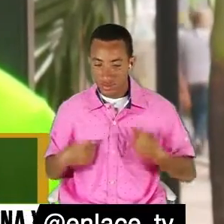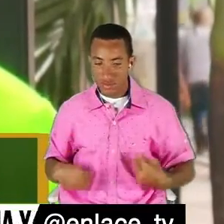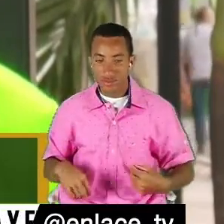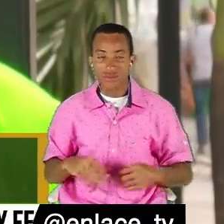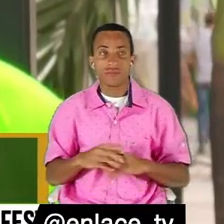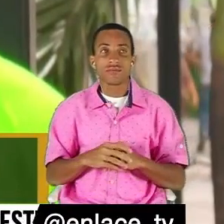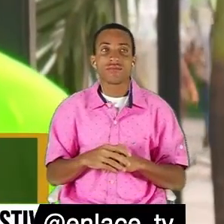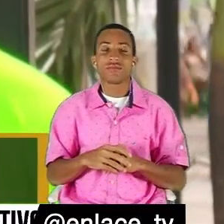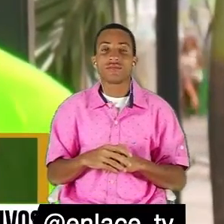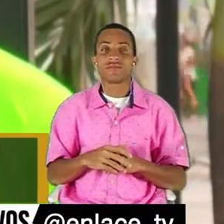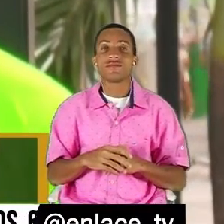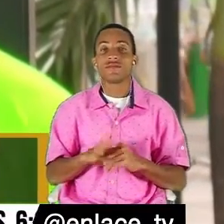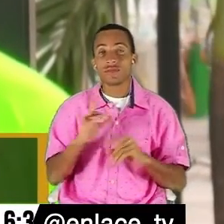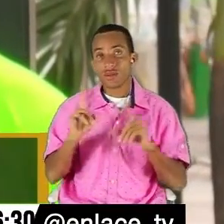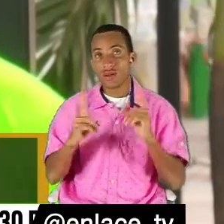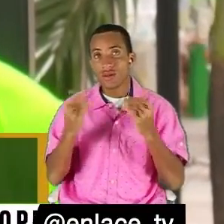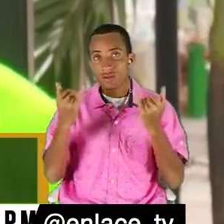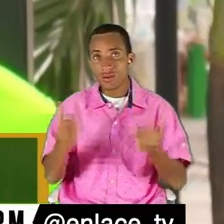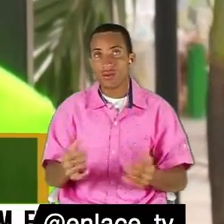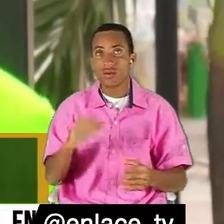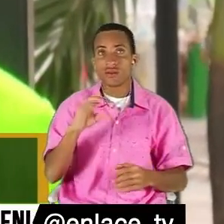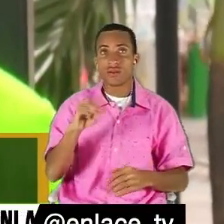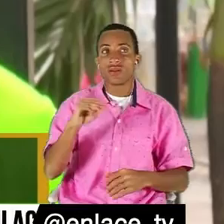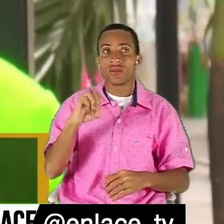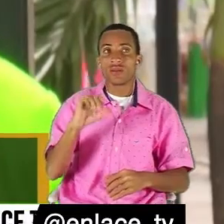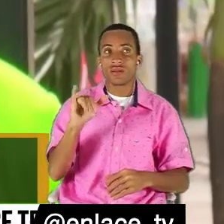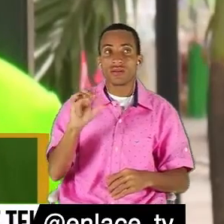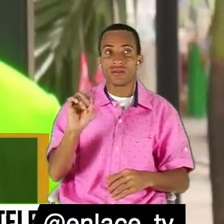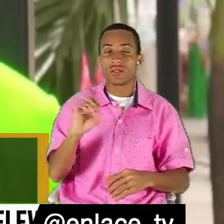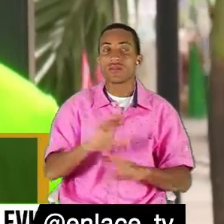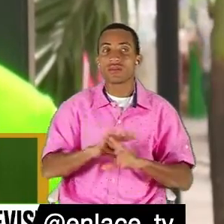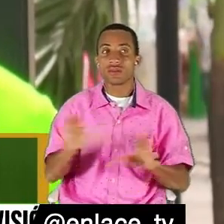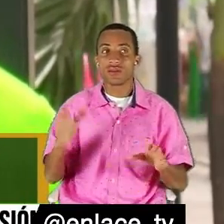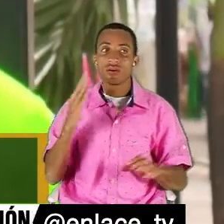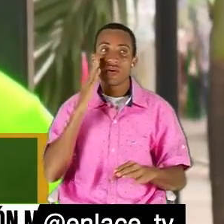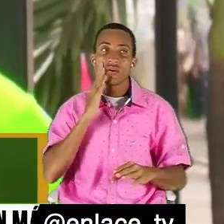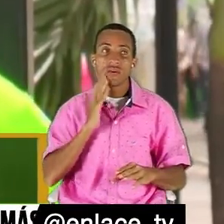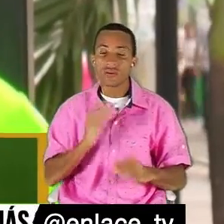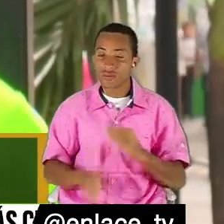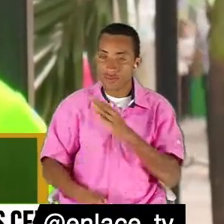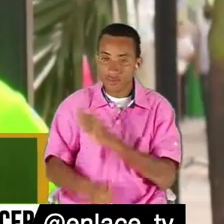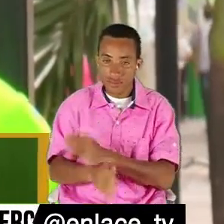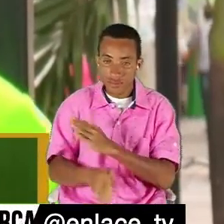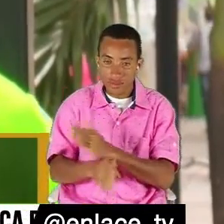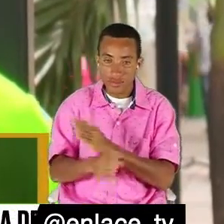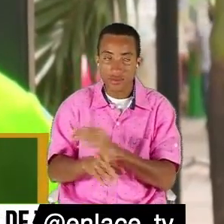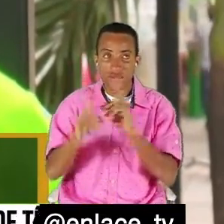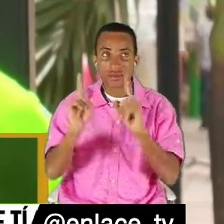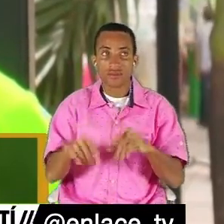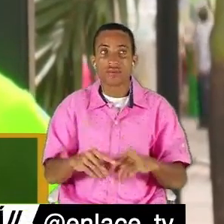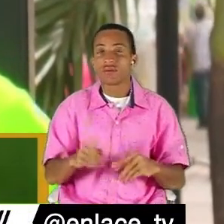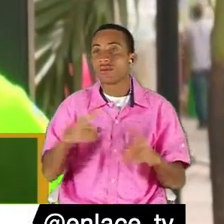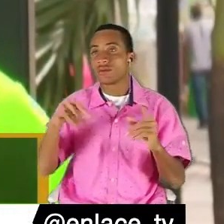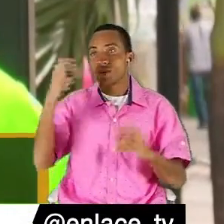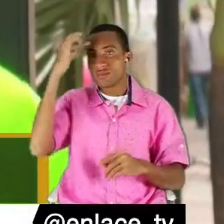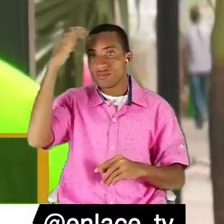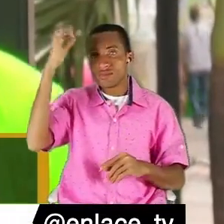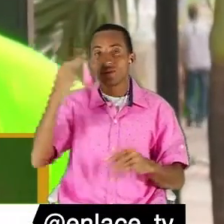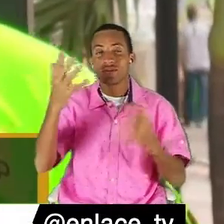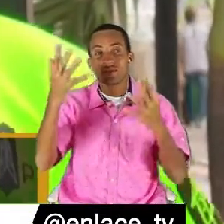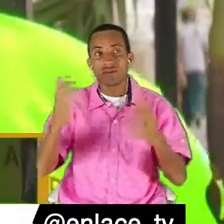mucho ahorita en este momento al Mello Cortina, que lleva unos jóvenes y los lleva ahí lo está llevando y está sacando a los profesionales. Entonces yo quiero